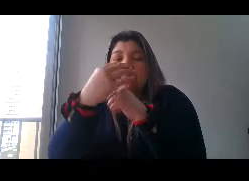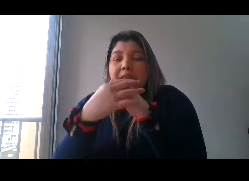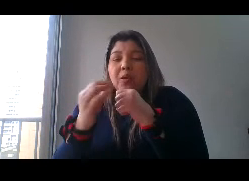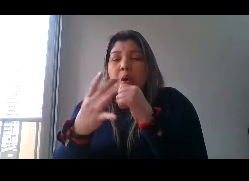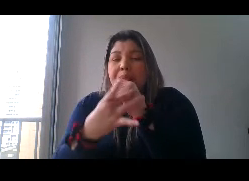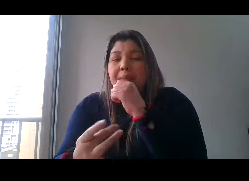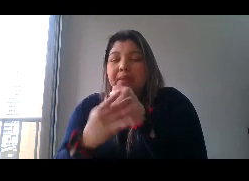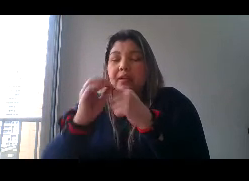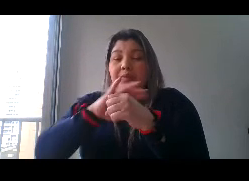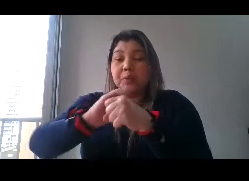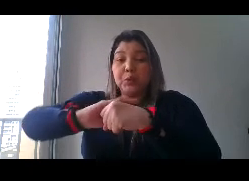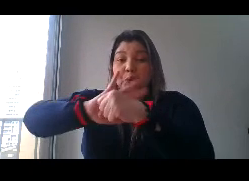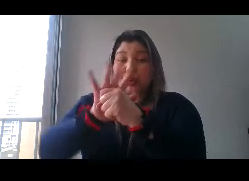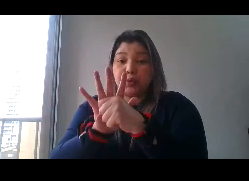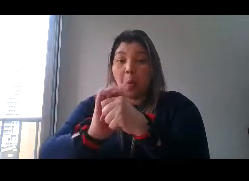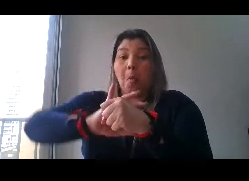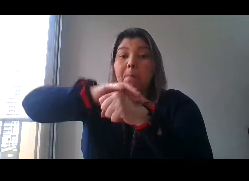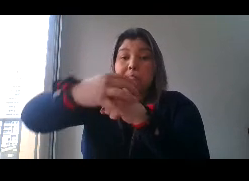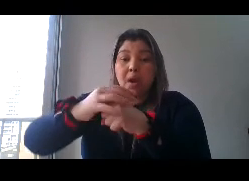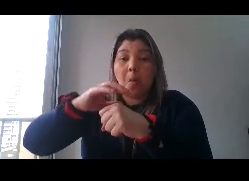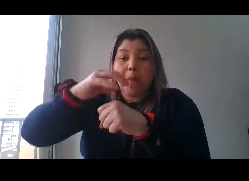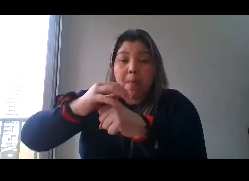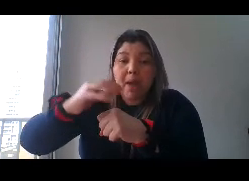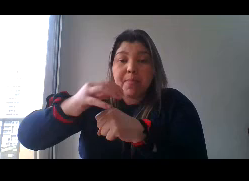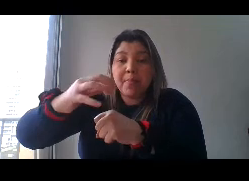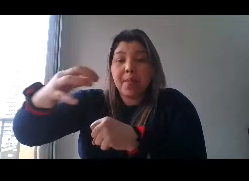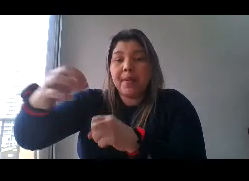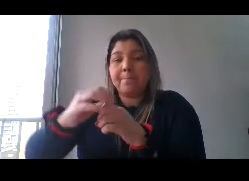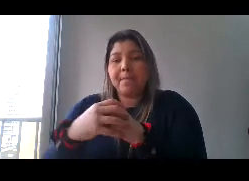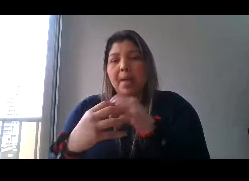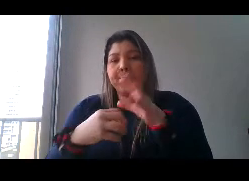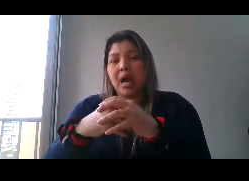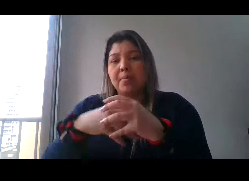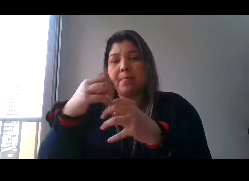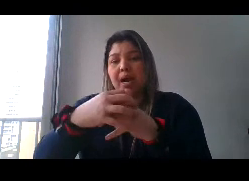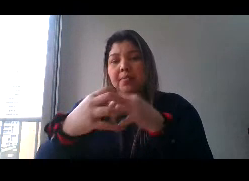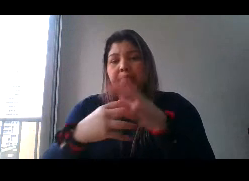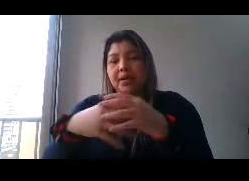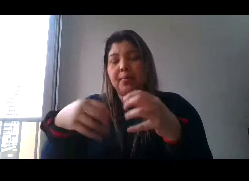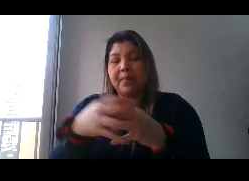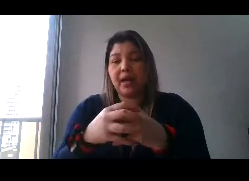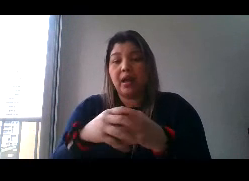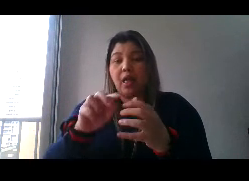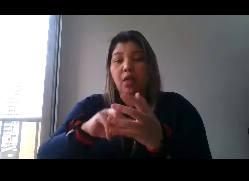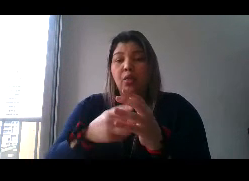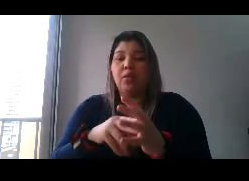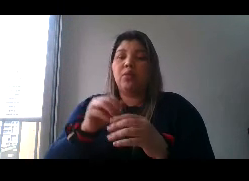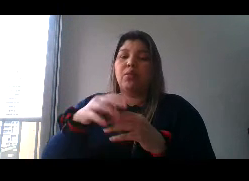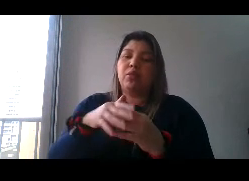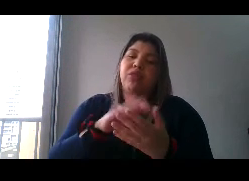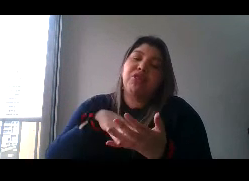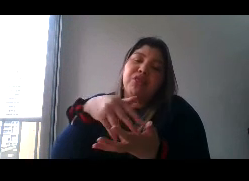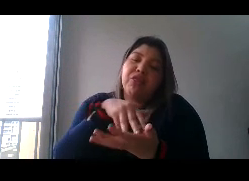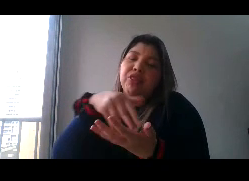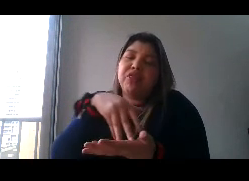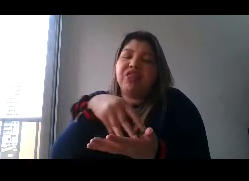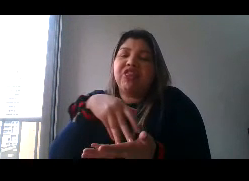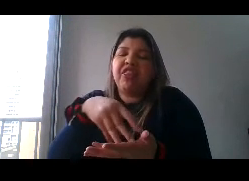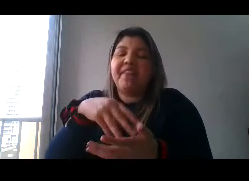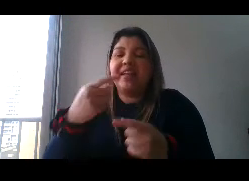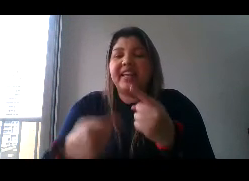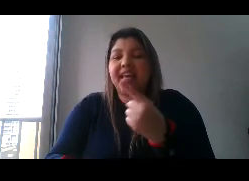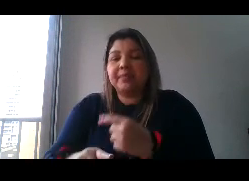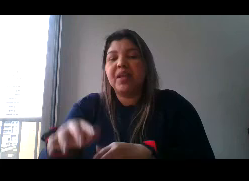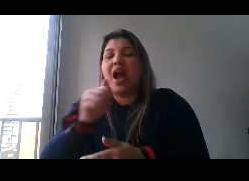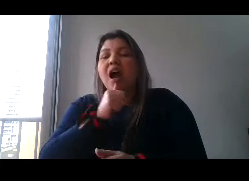envuelto, es un virus más resistente. No, esa capa de lípido los hace débil. Entonces los hace débil frente a ¿qué? Frente al agua y jabón y al hipoclorito de